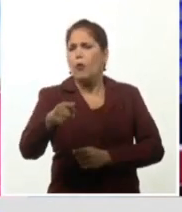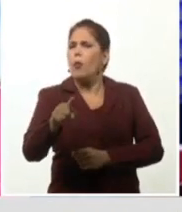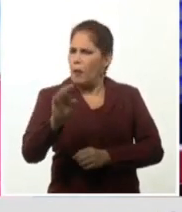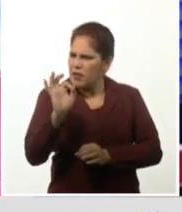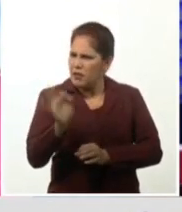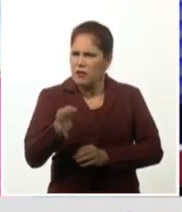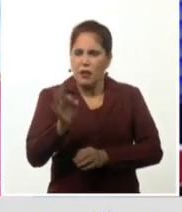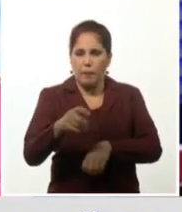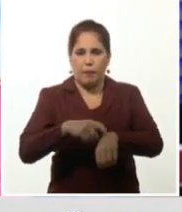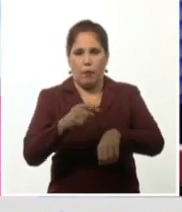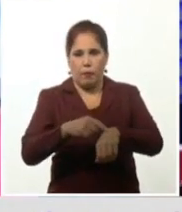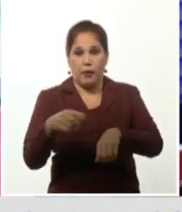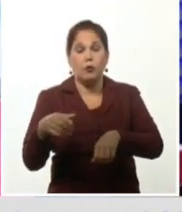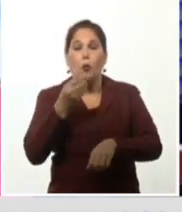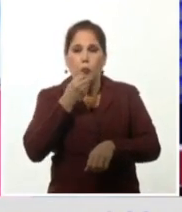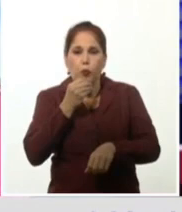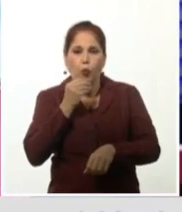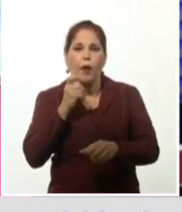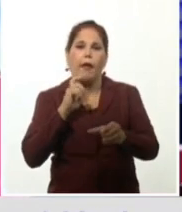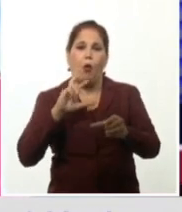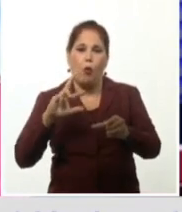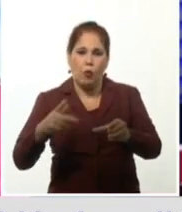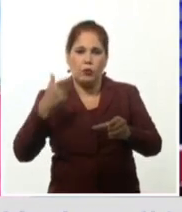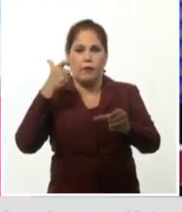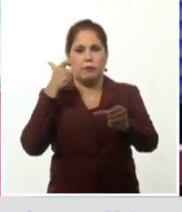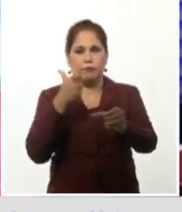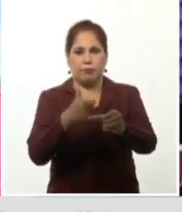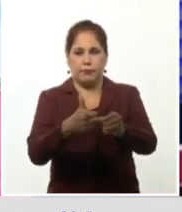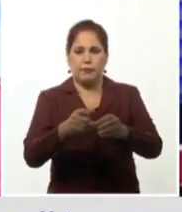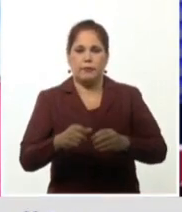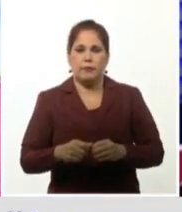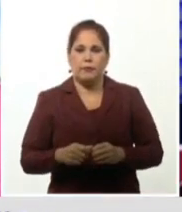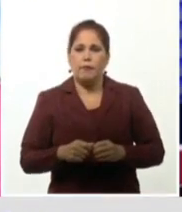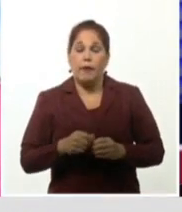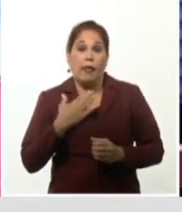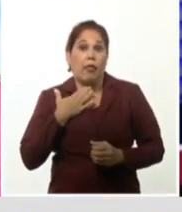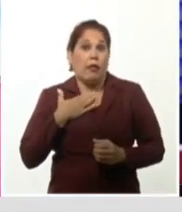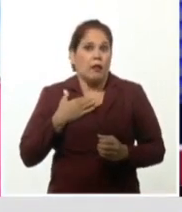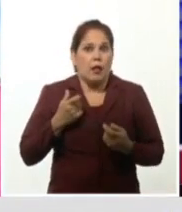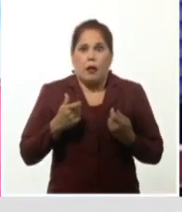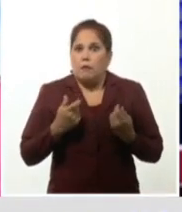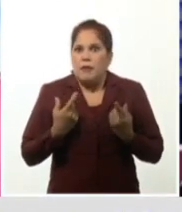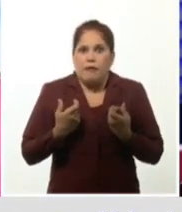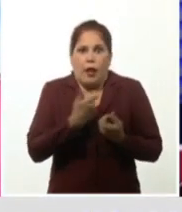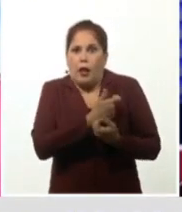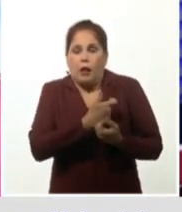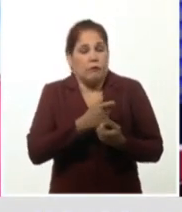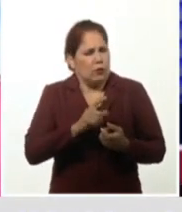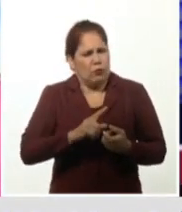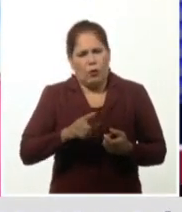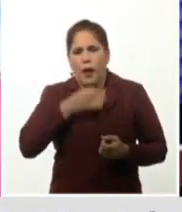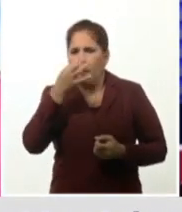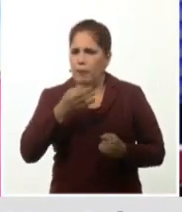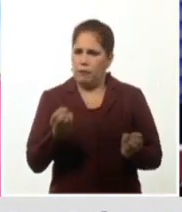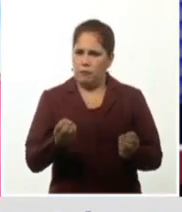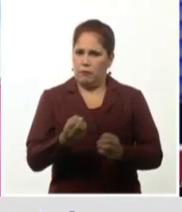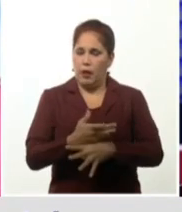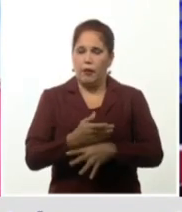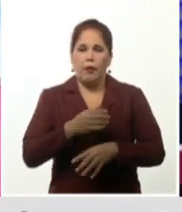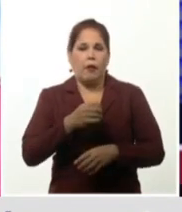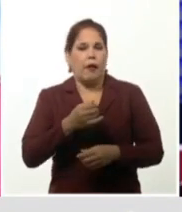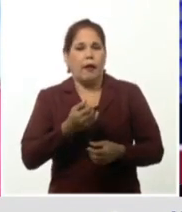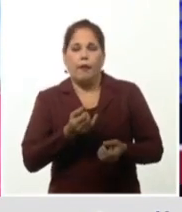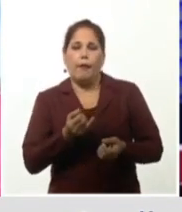un momento donde la posibilidad de vacunarse existe. Por eso deben decir los síntomas, deben decir lo que tienen las personas, y no